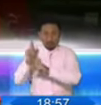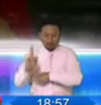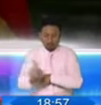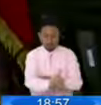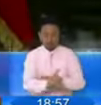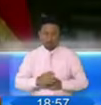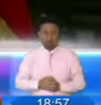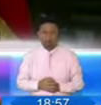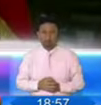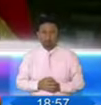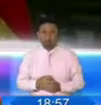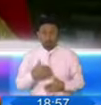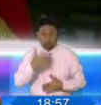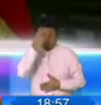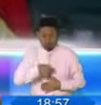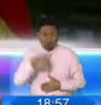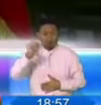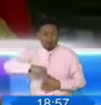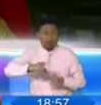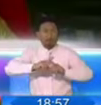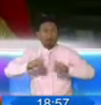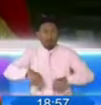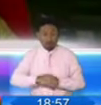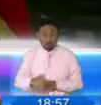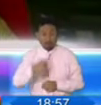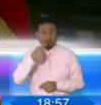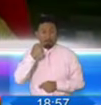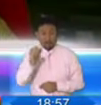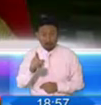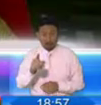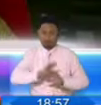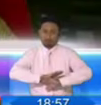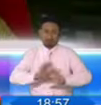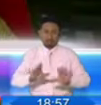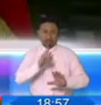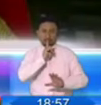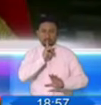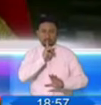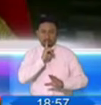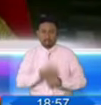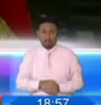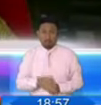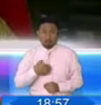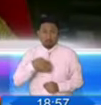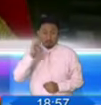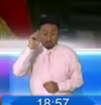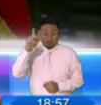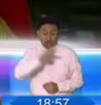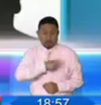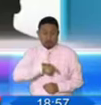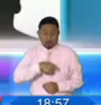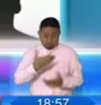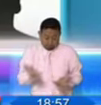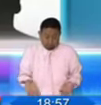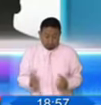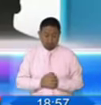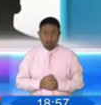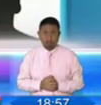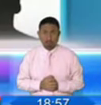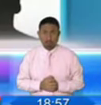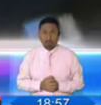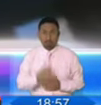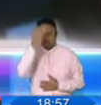asignado. Voy a tomar decisiones, sí, pero no me voy a manifestar. Que si tengo una opinión personal, claro que la tengo, pues. Basó su decisión